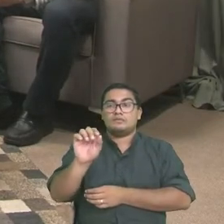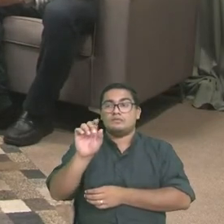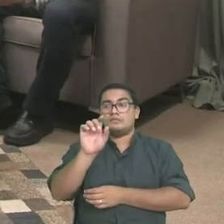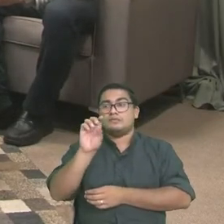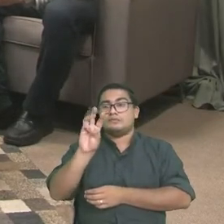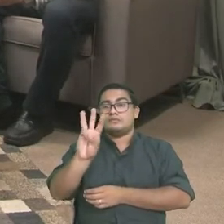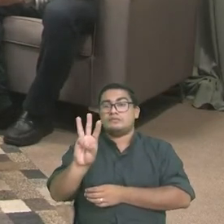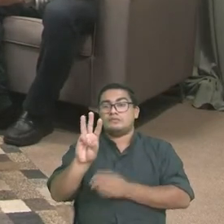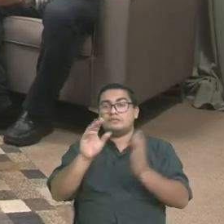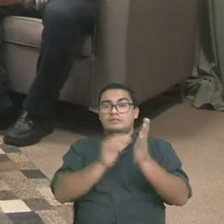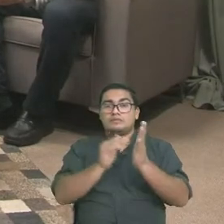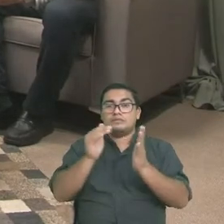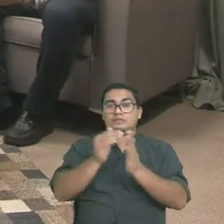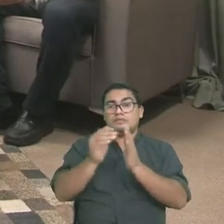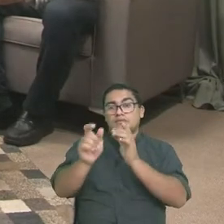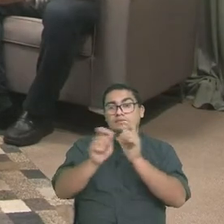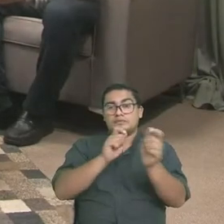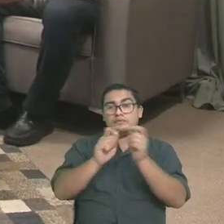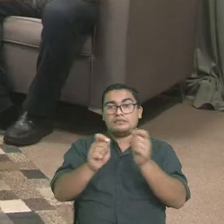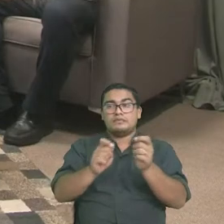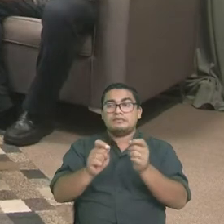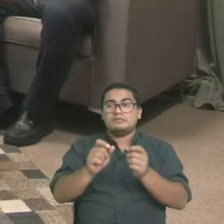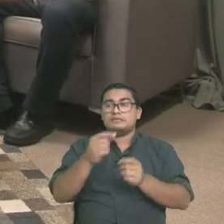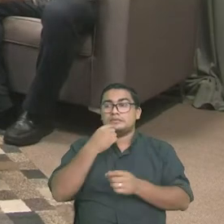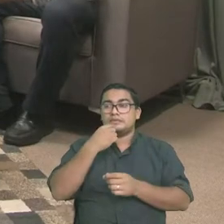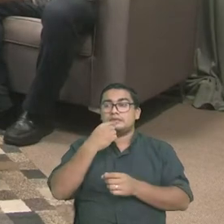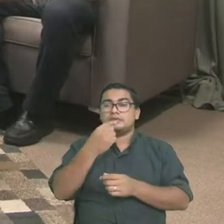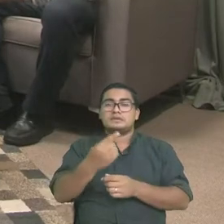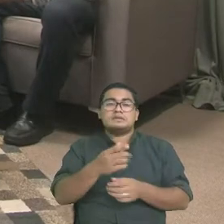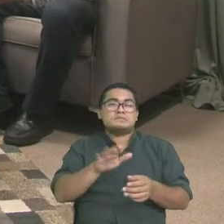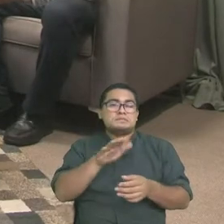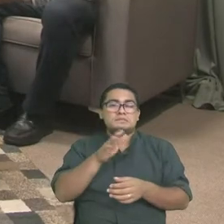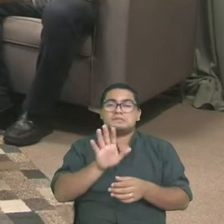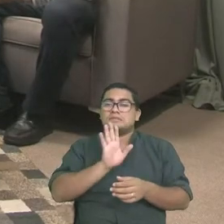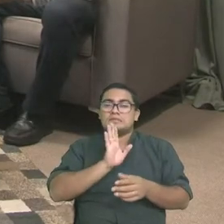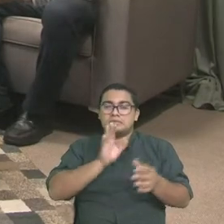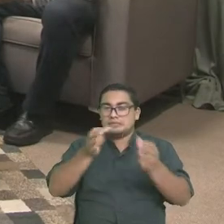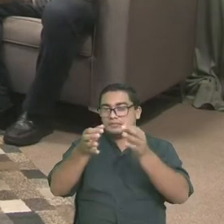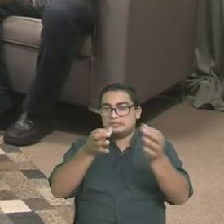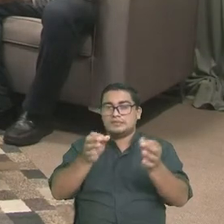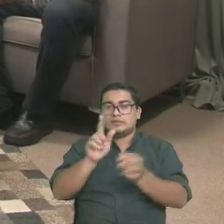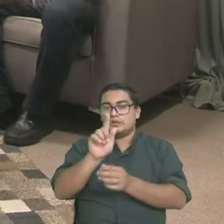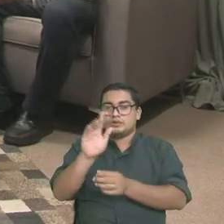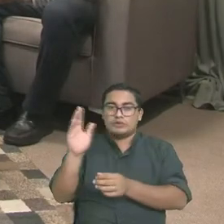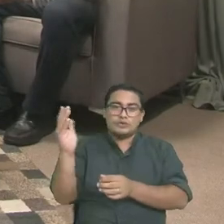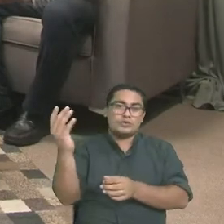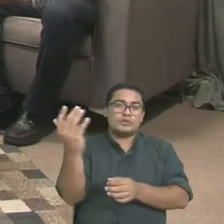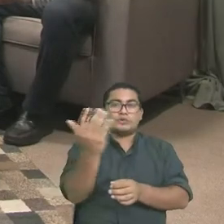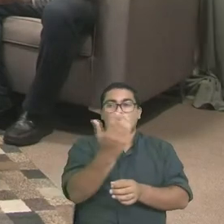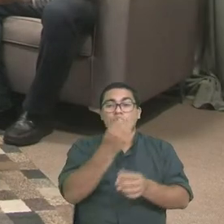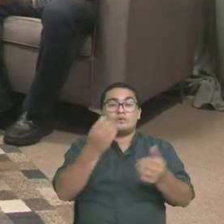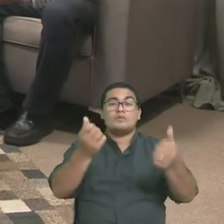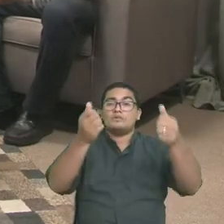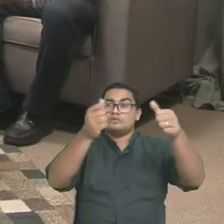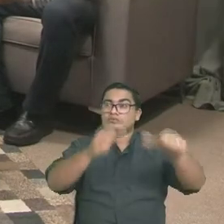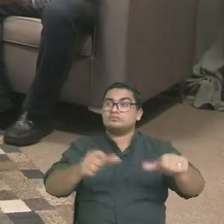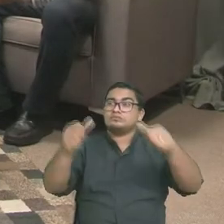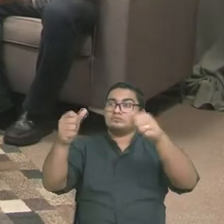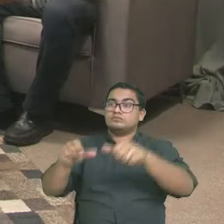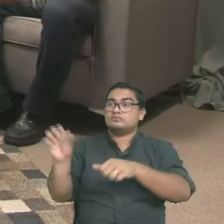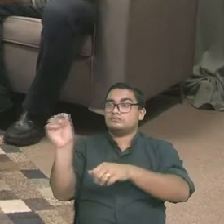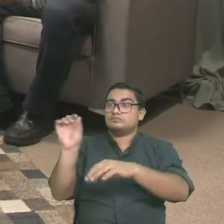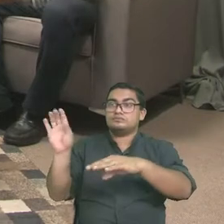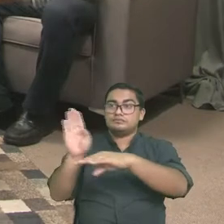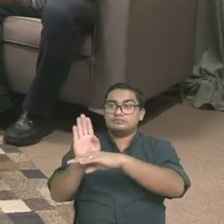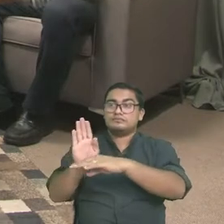7.454.3 millones de dólares. Es decir, aquí estamos hablando de todos los convenios de préstamos